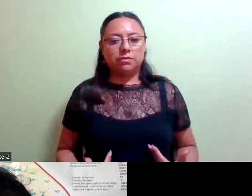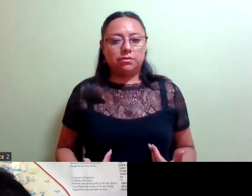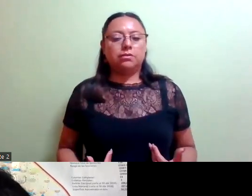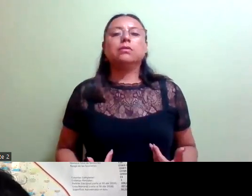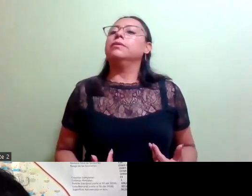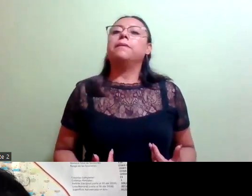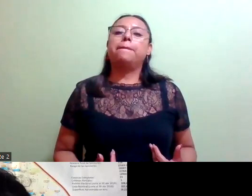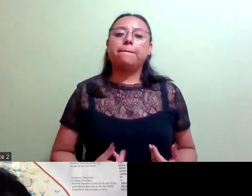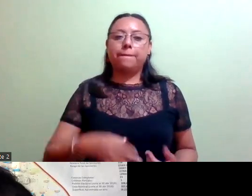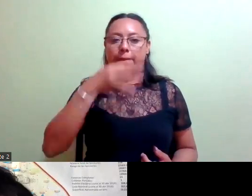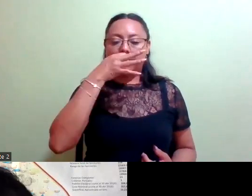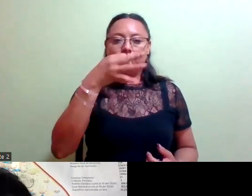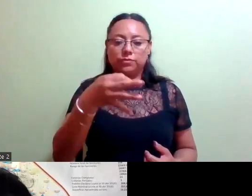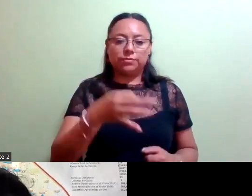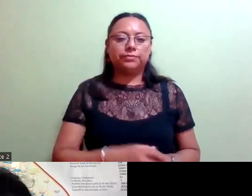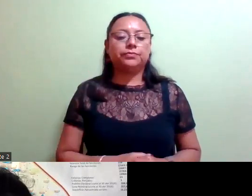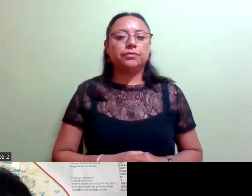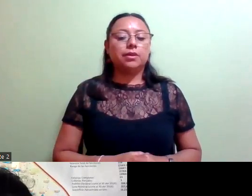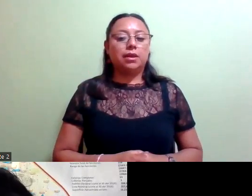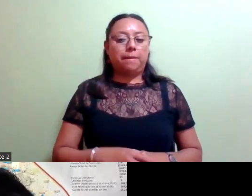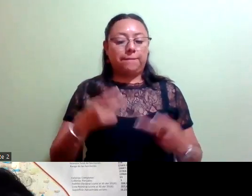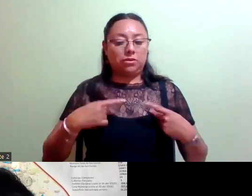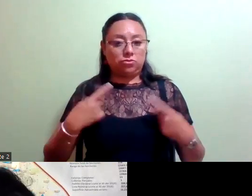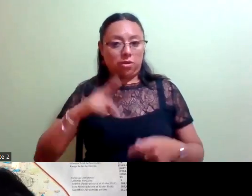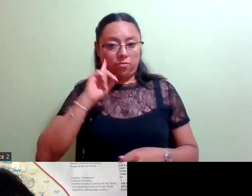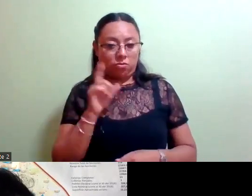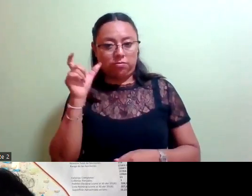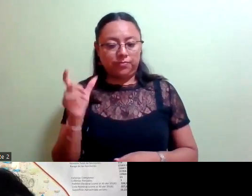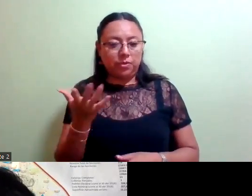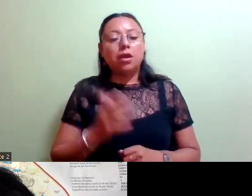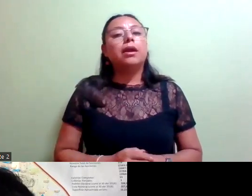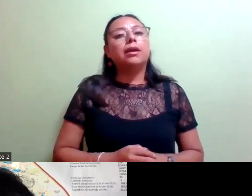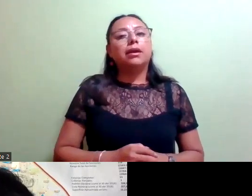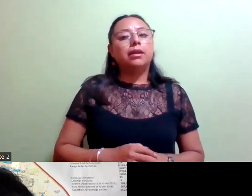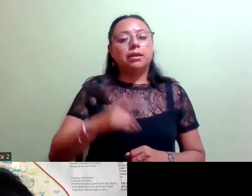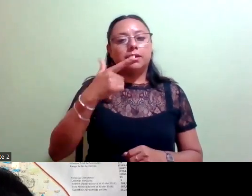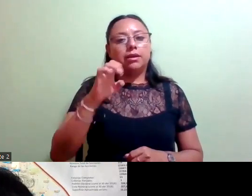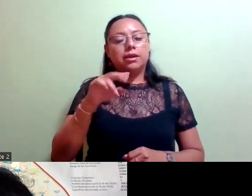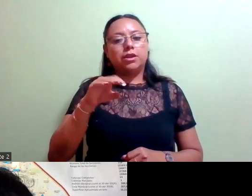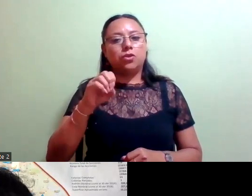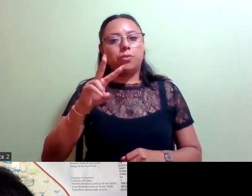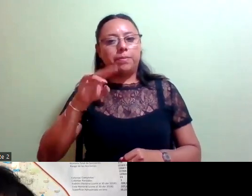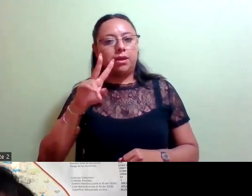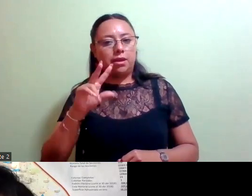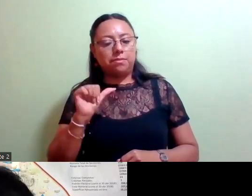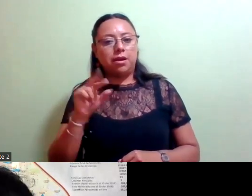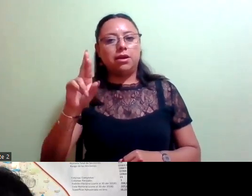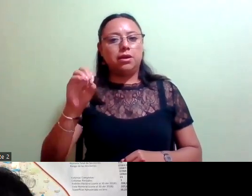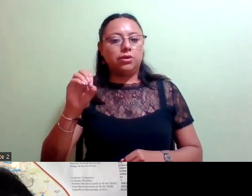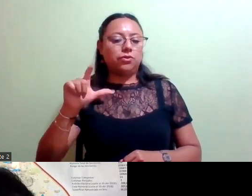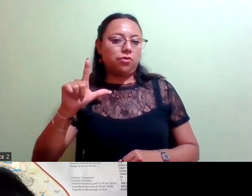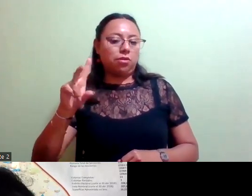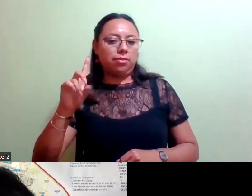México informó que la ciudadana Genoveva Roldán Dávila concluyó su periodo como persona